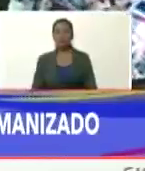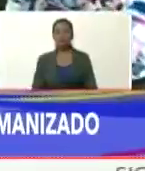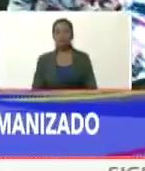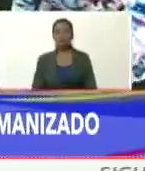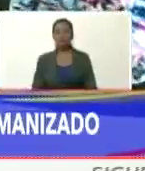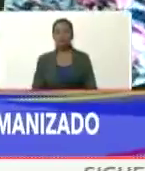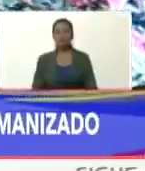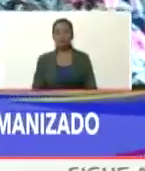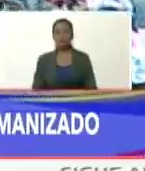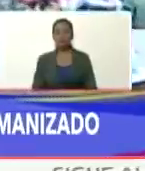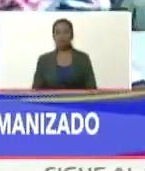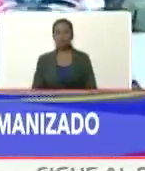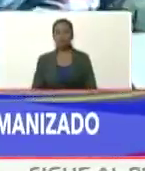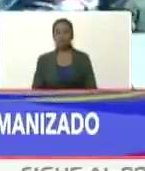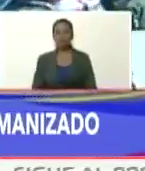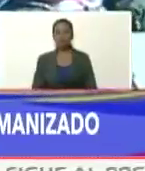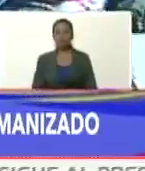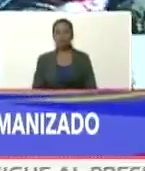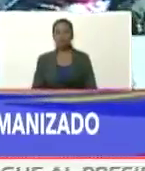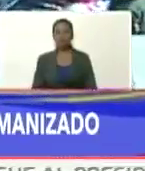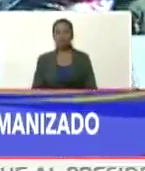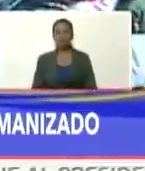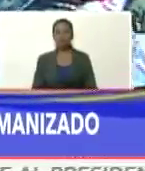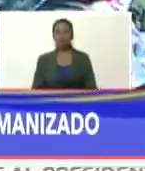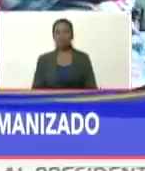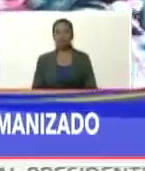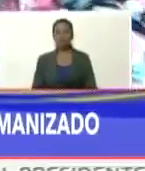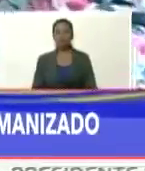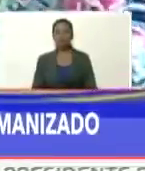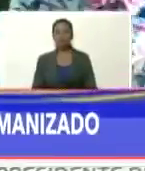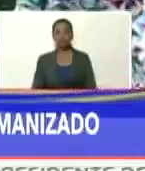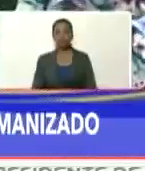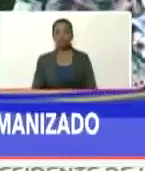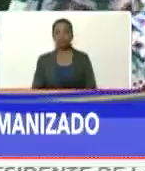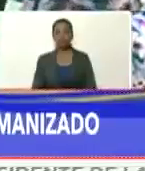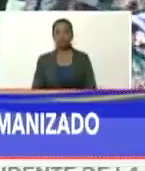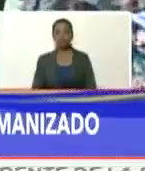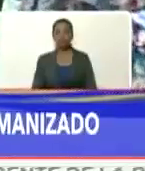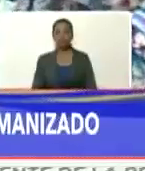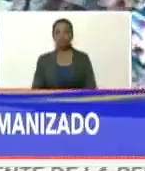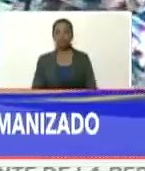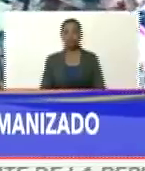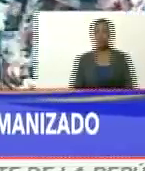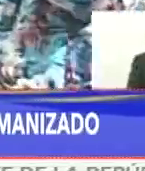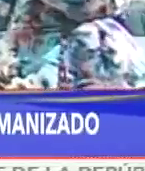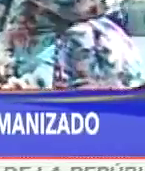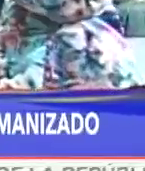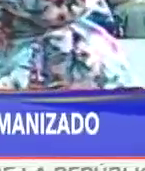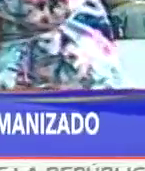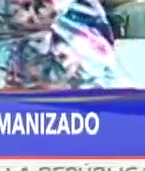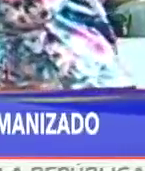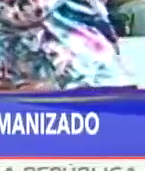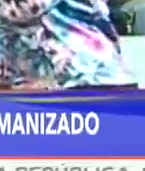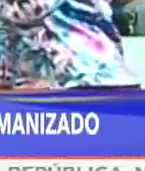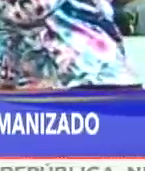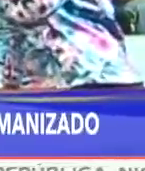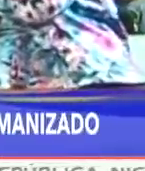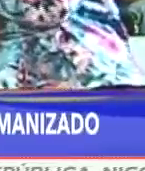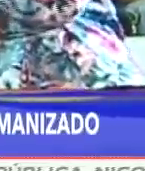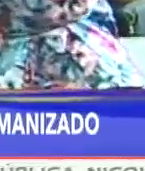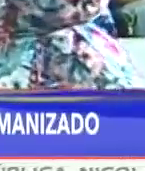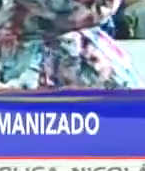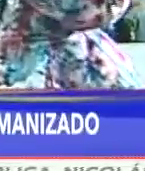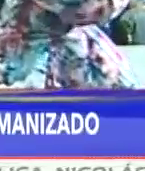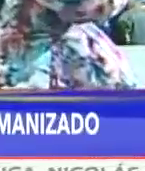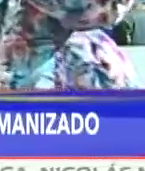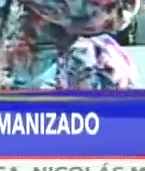encontramos en los espacios de la comunidad donde están nuestras promotoras comunales de parto humanizado, en los espacios docentes,